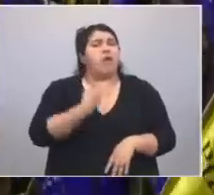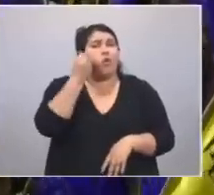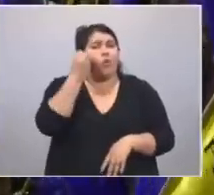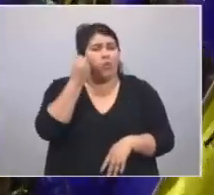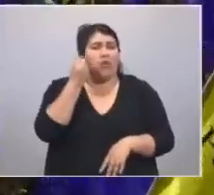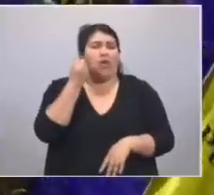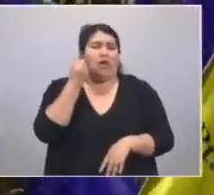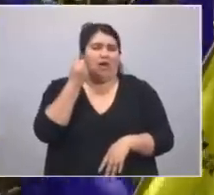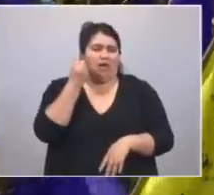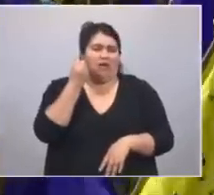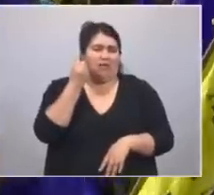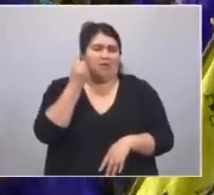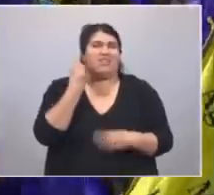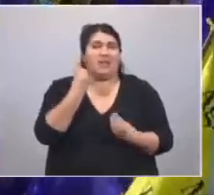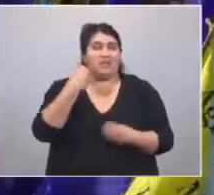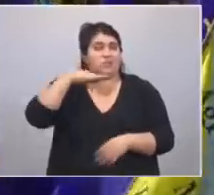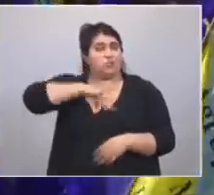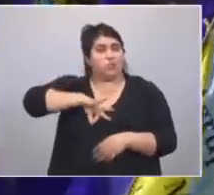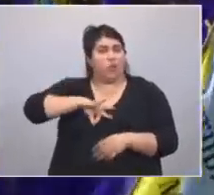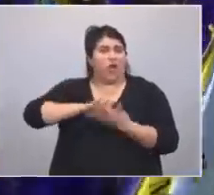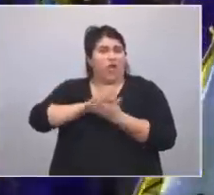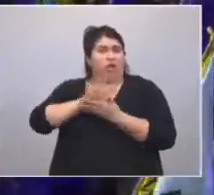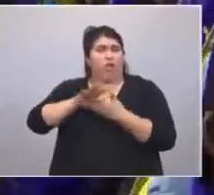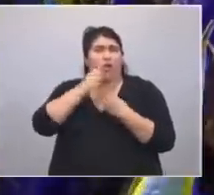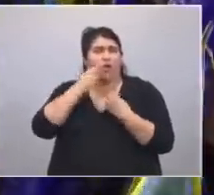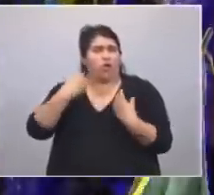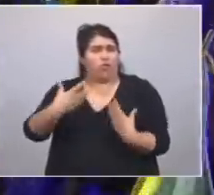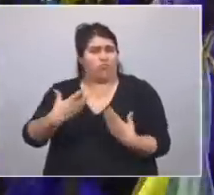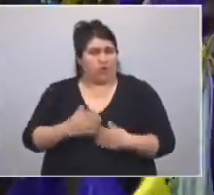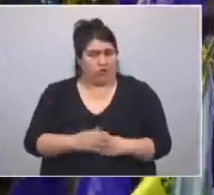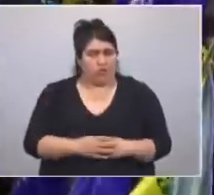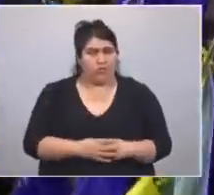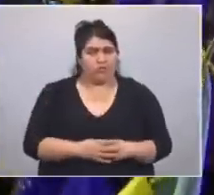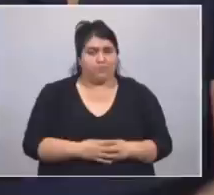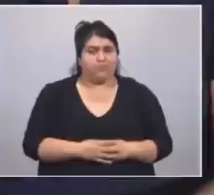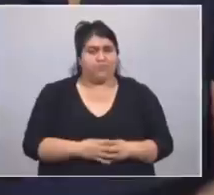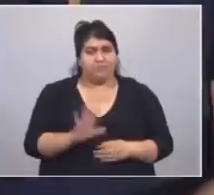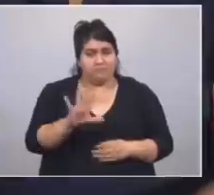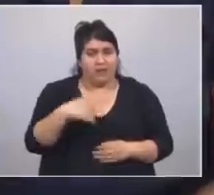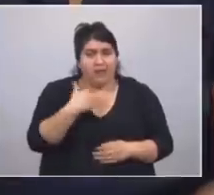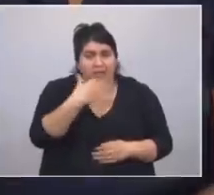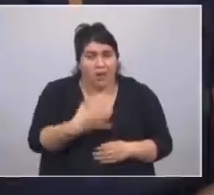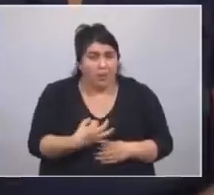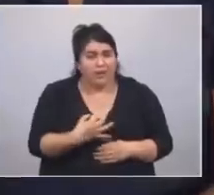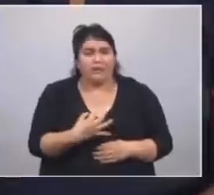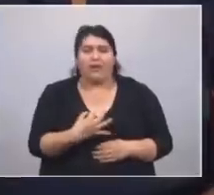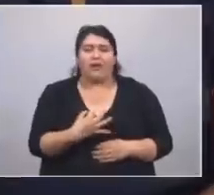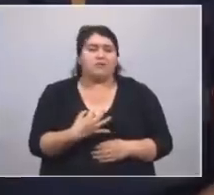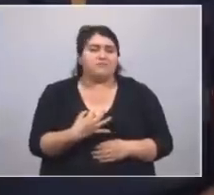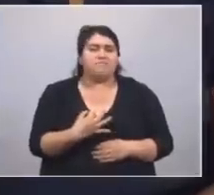el ingreso de los y las trabajadoras. Y la verdad es que